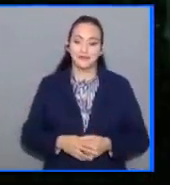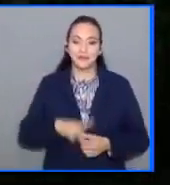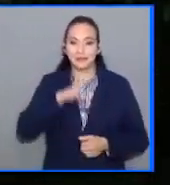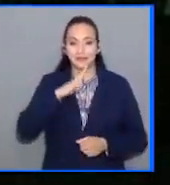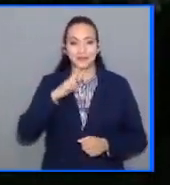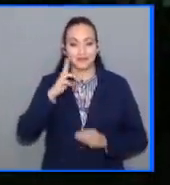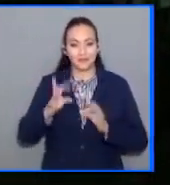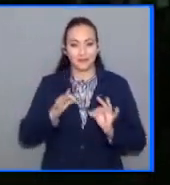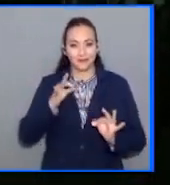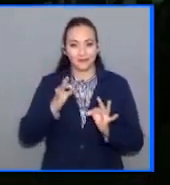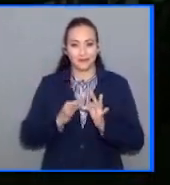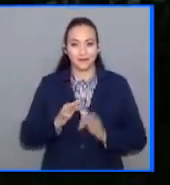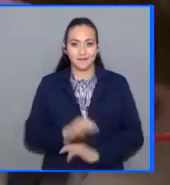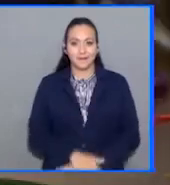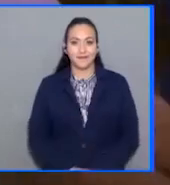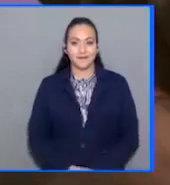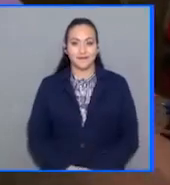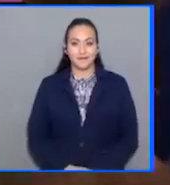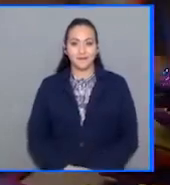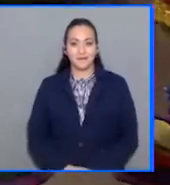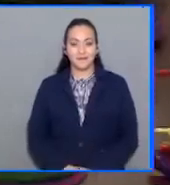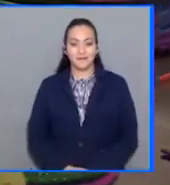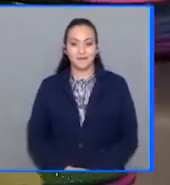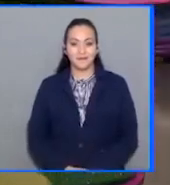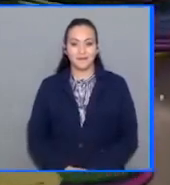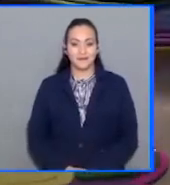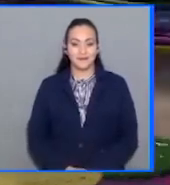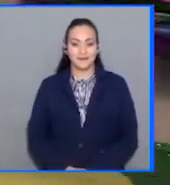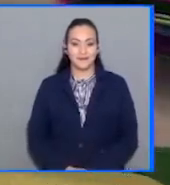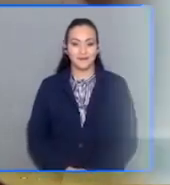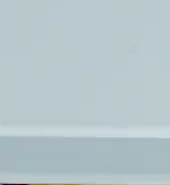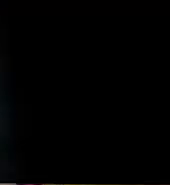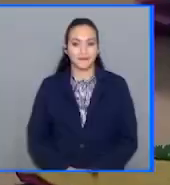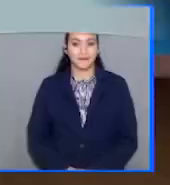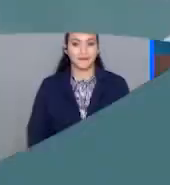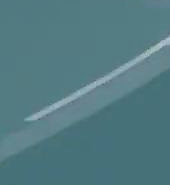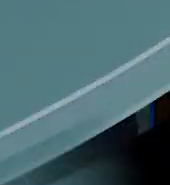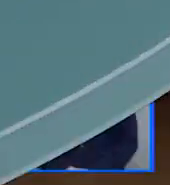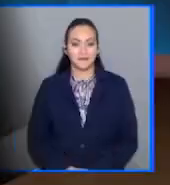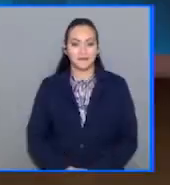de la Federación, Óscar González.